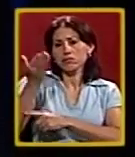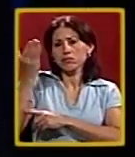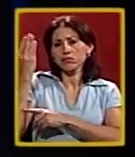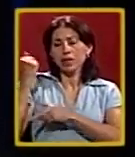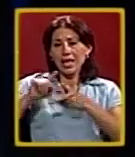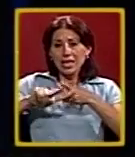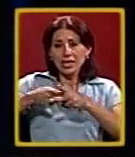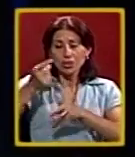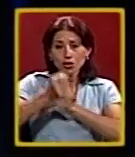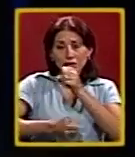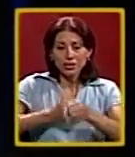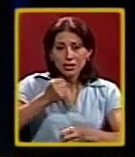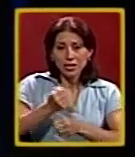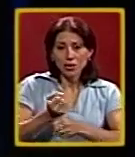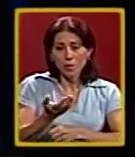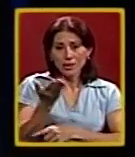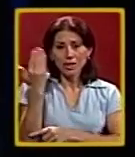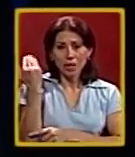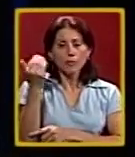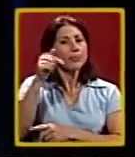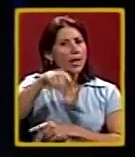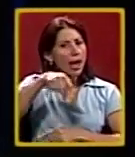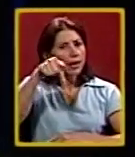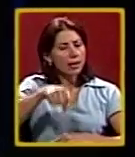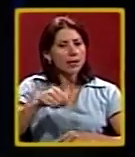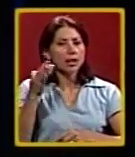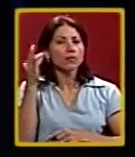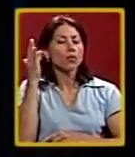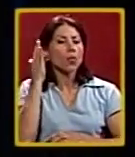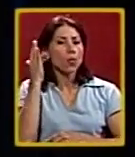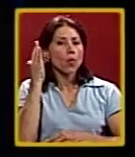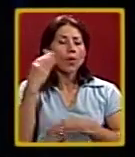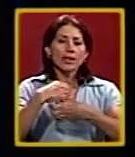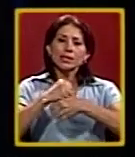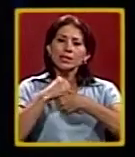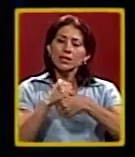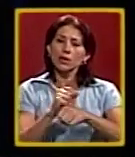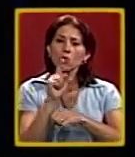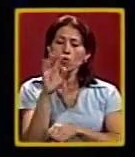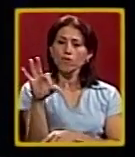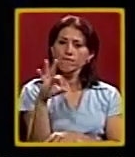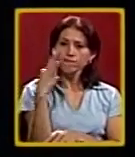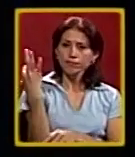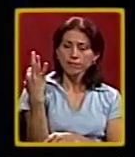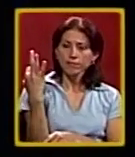del siglo pasado, aquí las mujeres marcaron un estilo